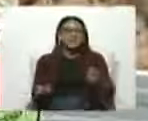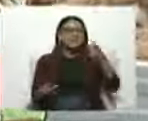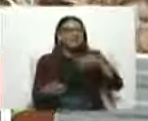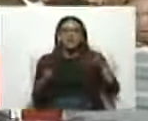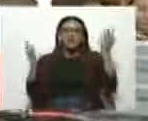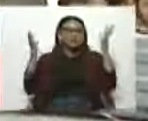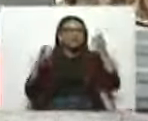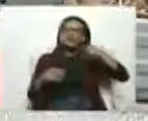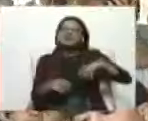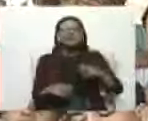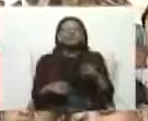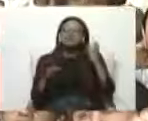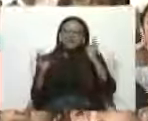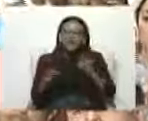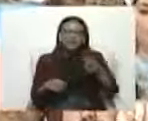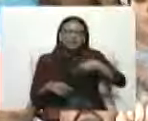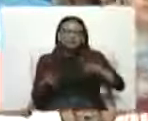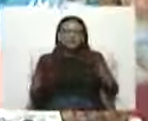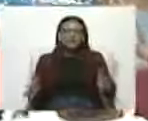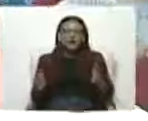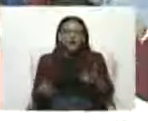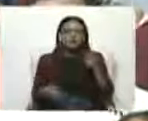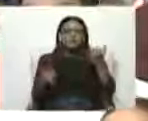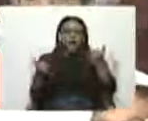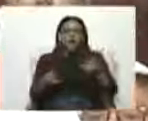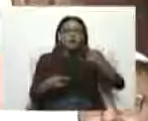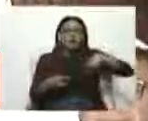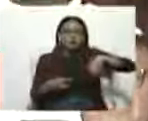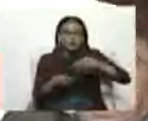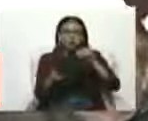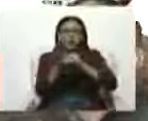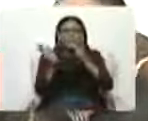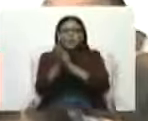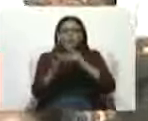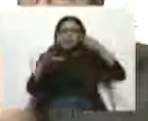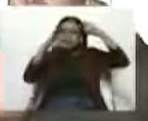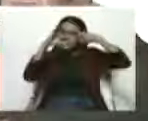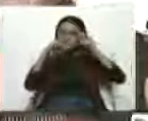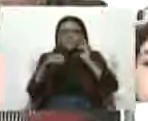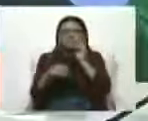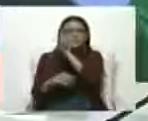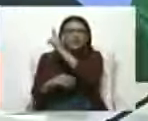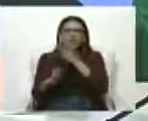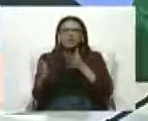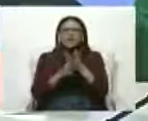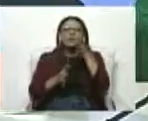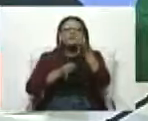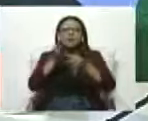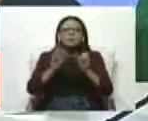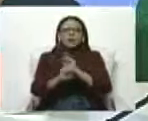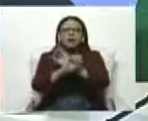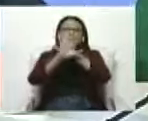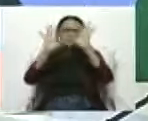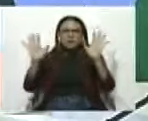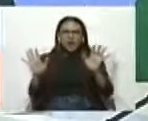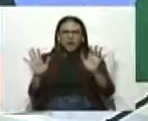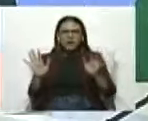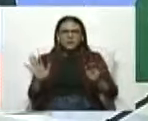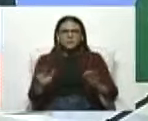Vamos a poner, Pedro, el video. Tenemos un video aquí que explica de alguna